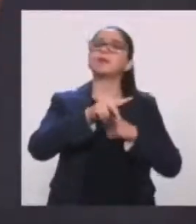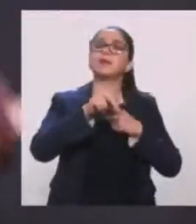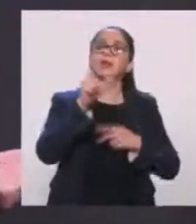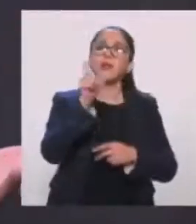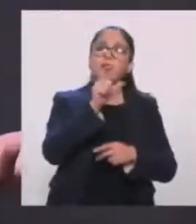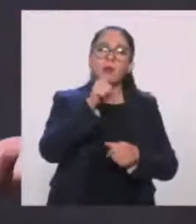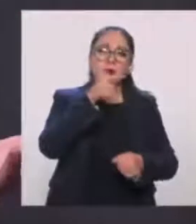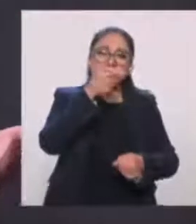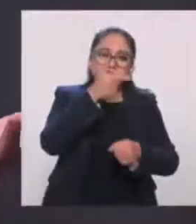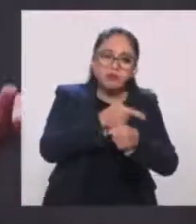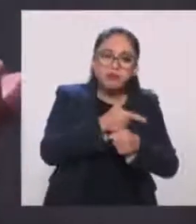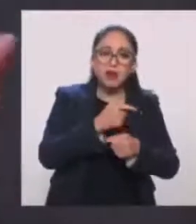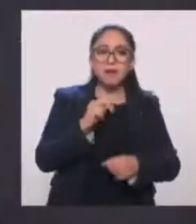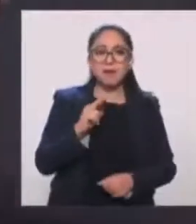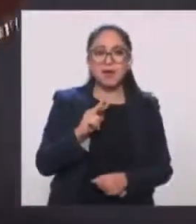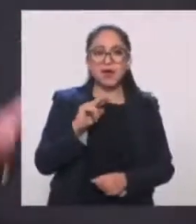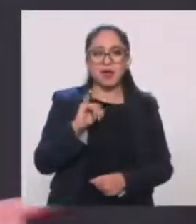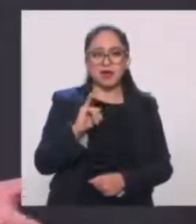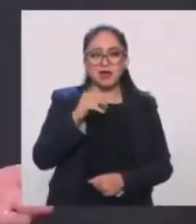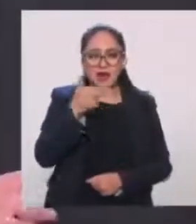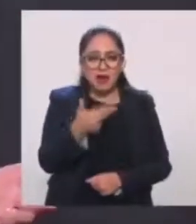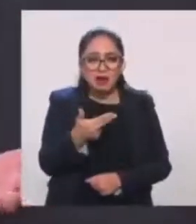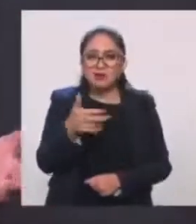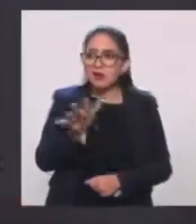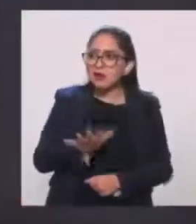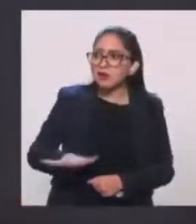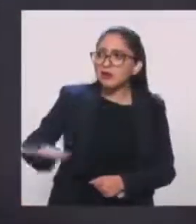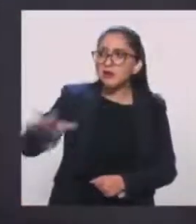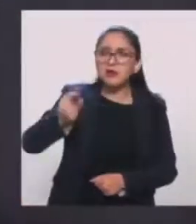se sabía mucho sobre la enfermedad, mucho menos